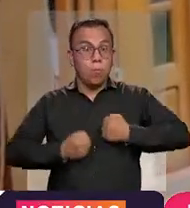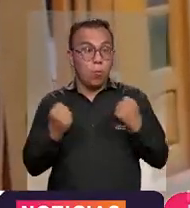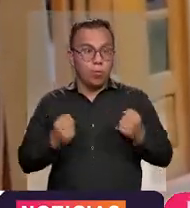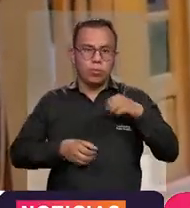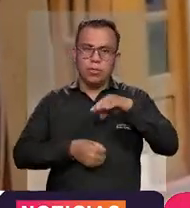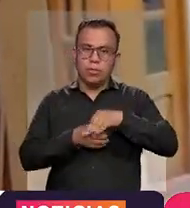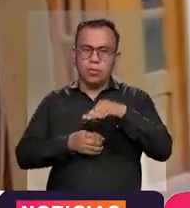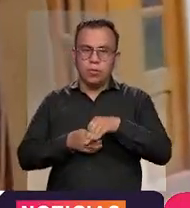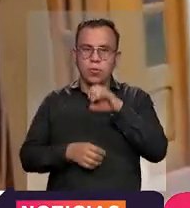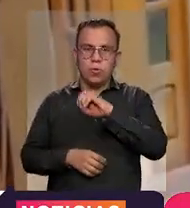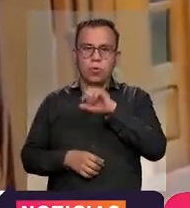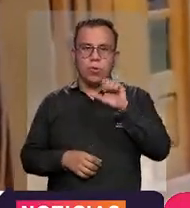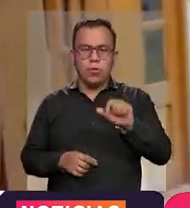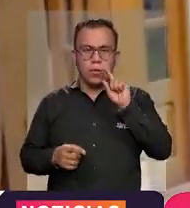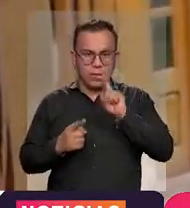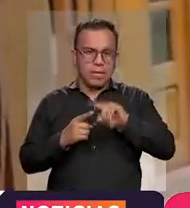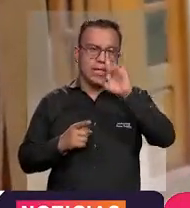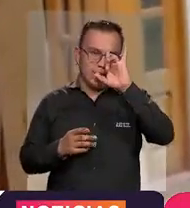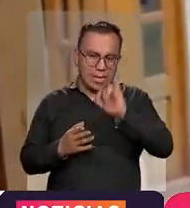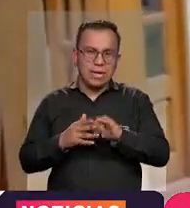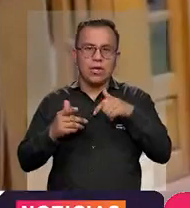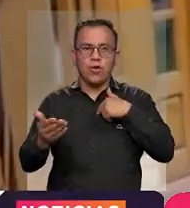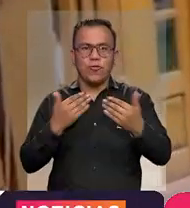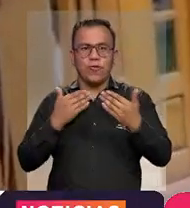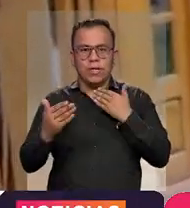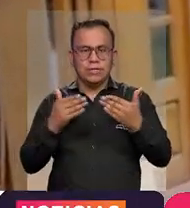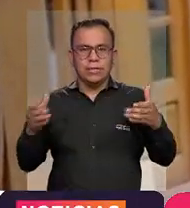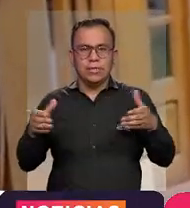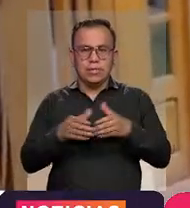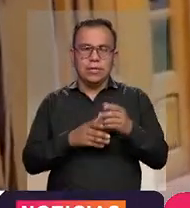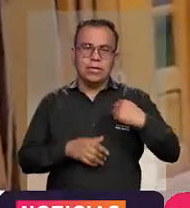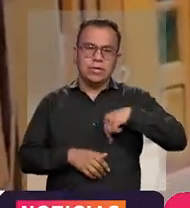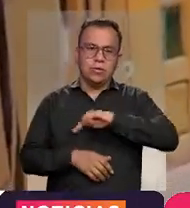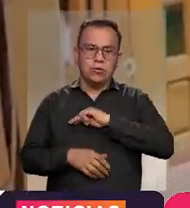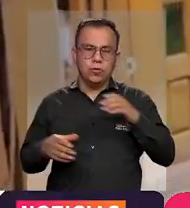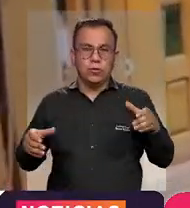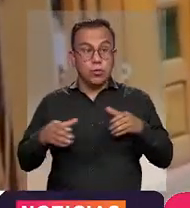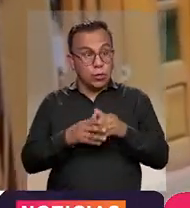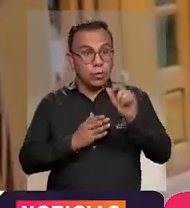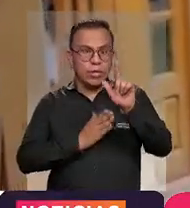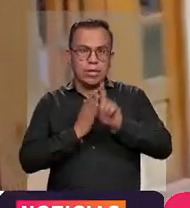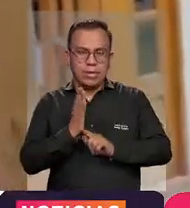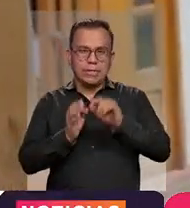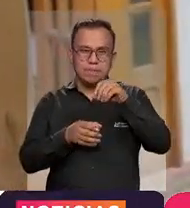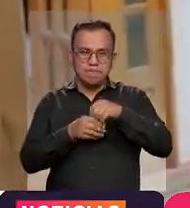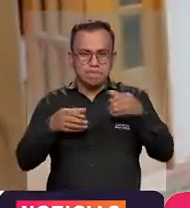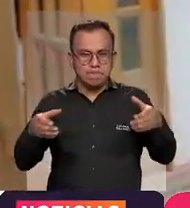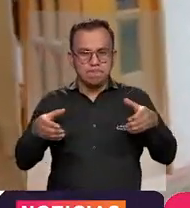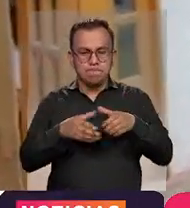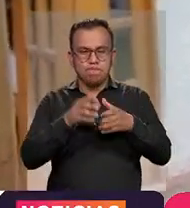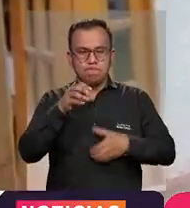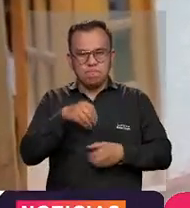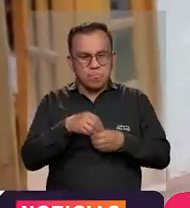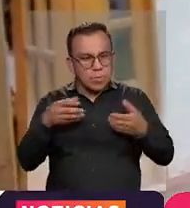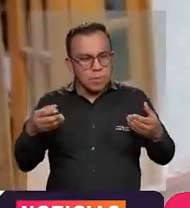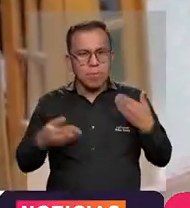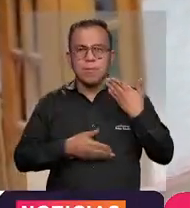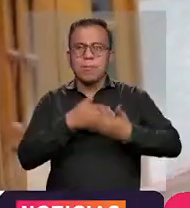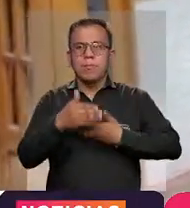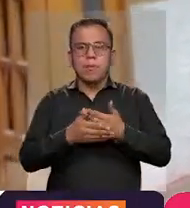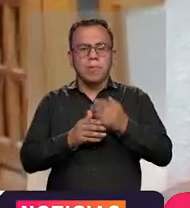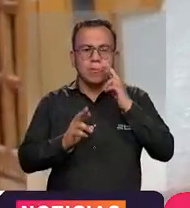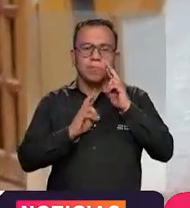y bogotanas que creyeron, que confiaron en nosotros, en nuestra lista cerrada y tipo cremallera